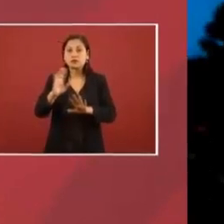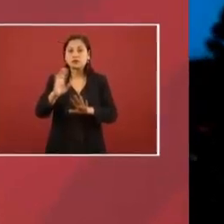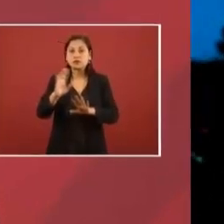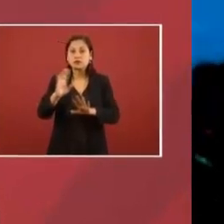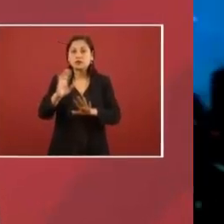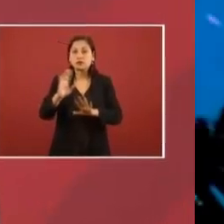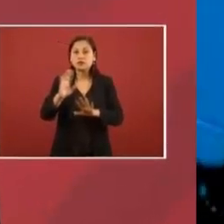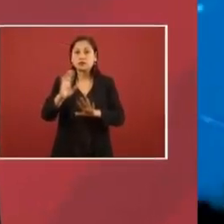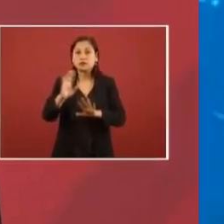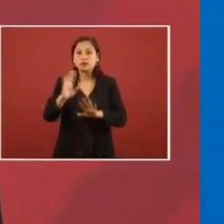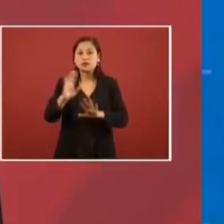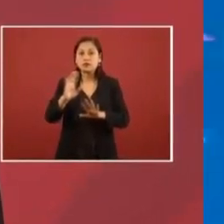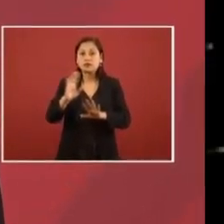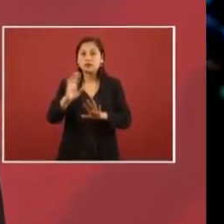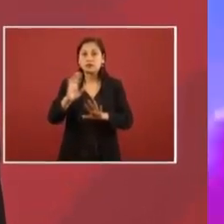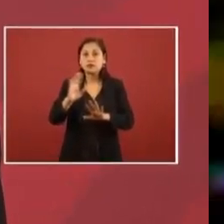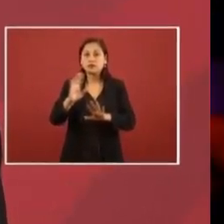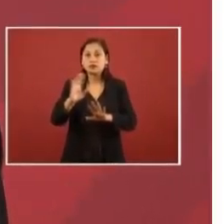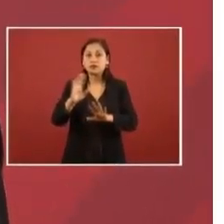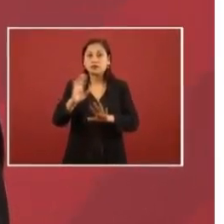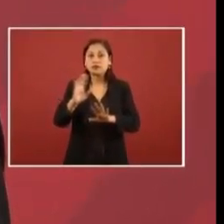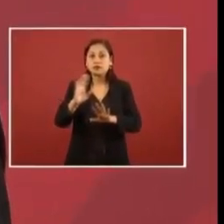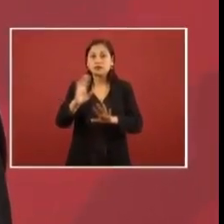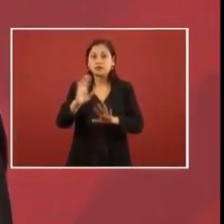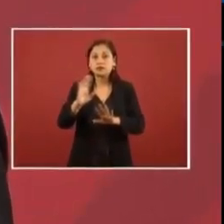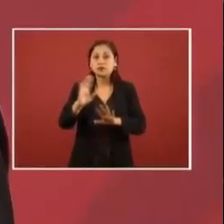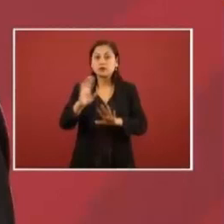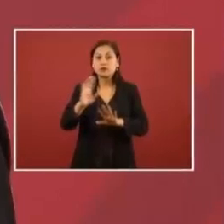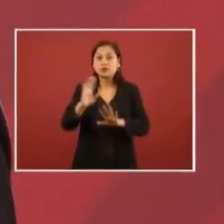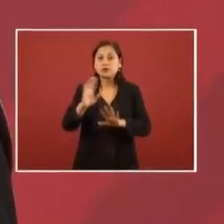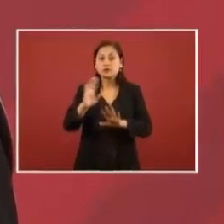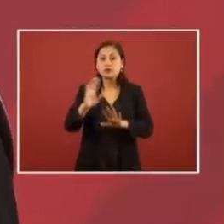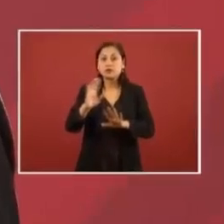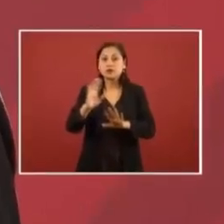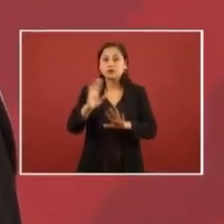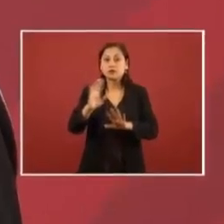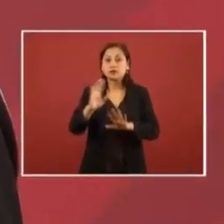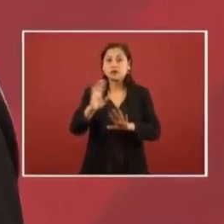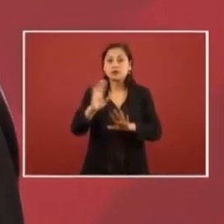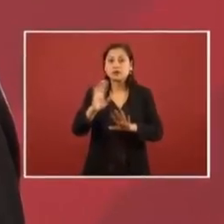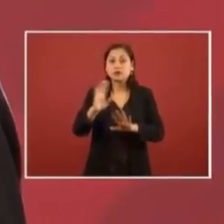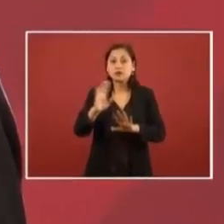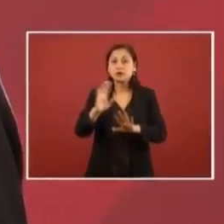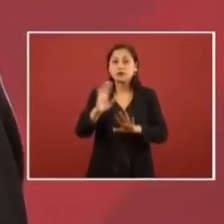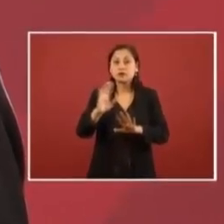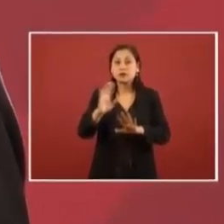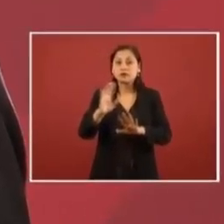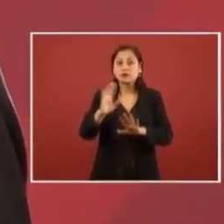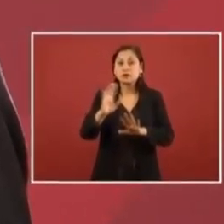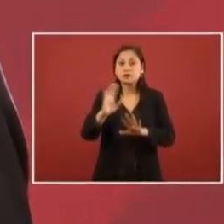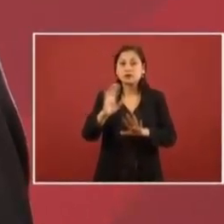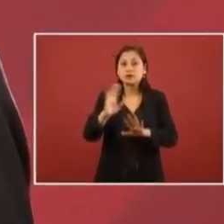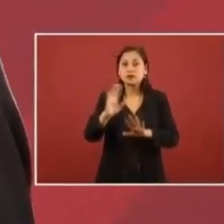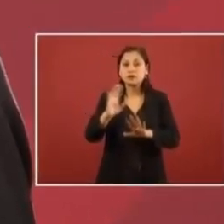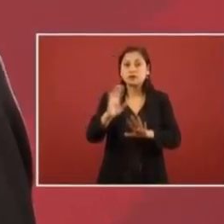Hola, ¿qué tal? ¿Cómo están? Bienvenidos a Noticias Virales MX. AMLO presenta el boleto de la rifa del avión presidencial. Ese será el cachito que